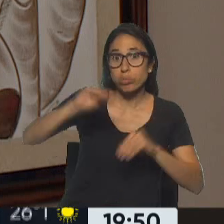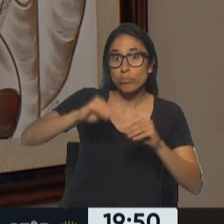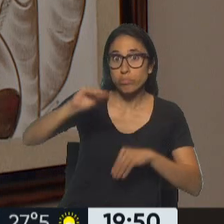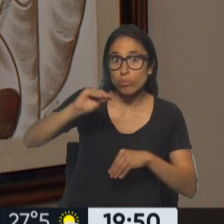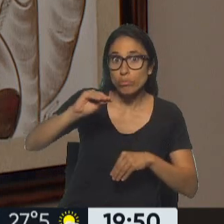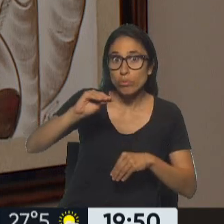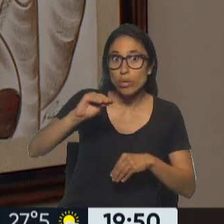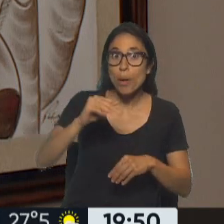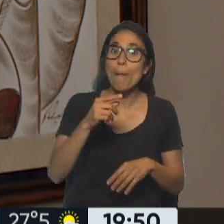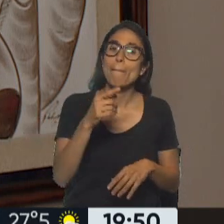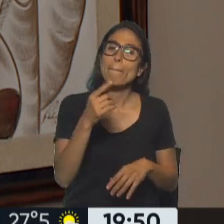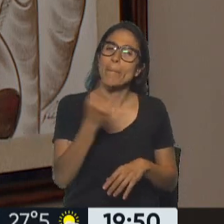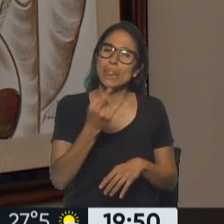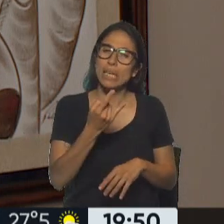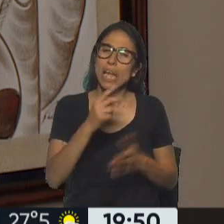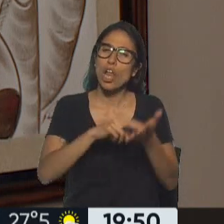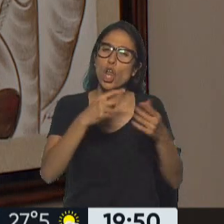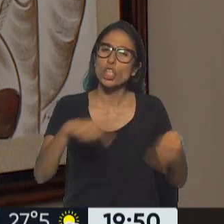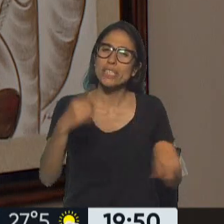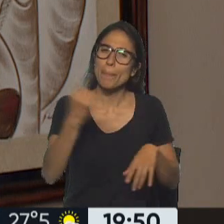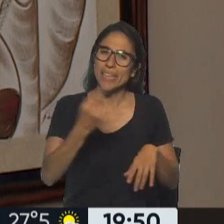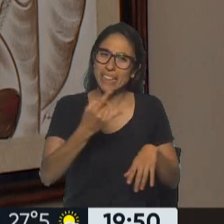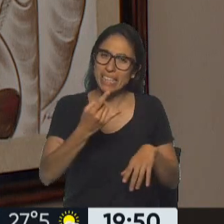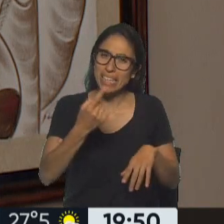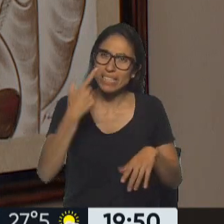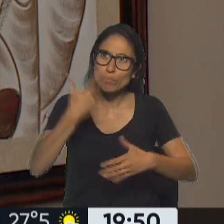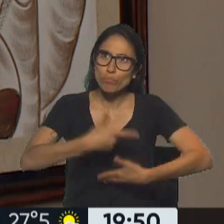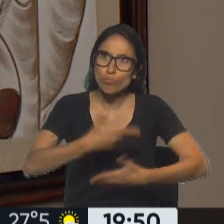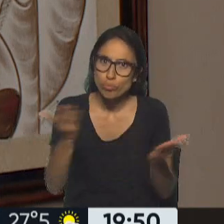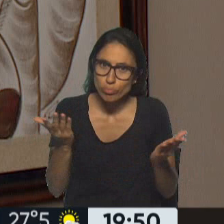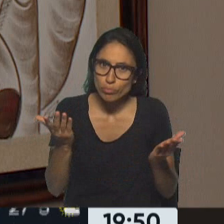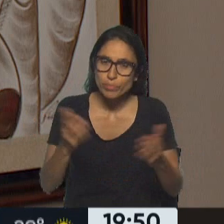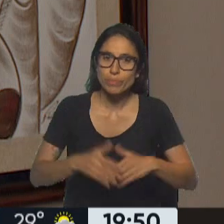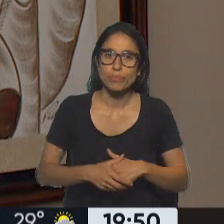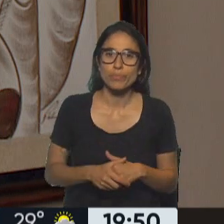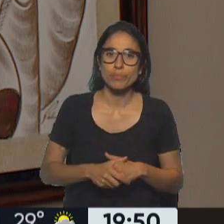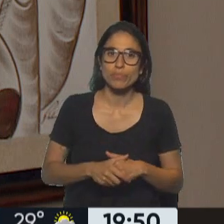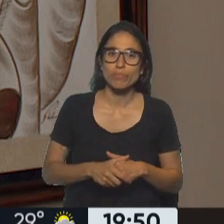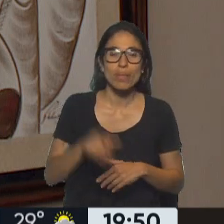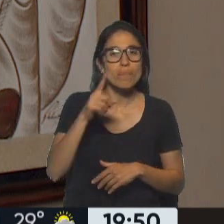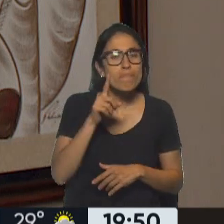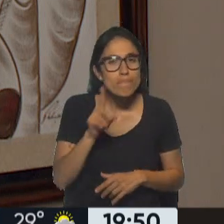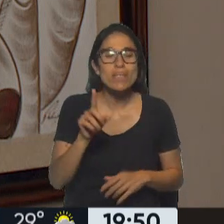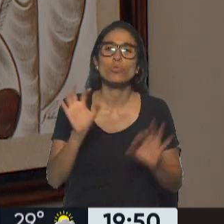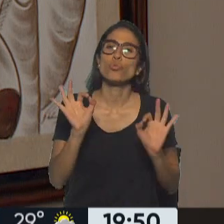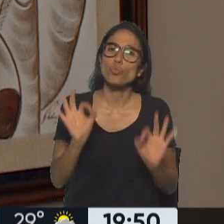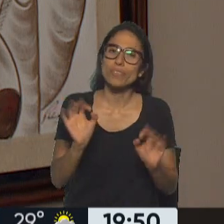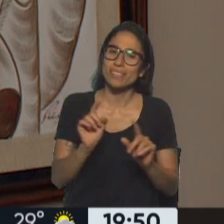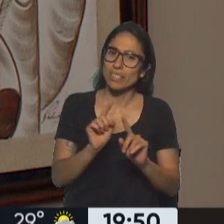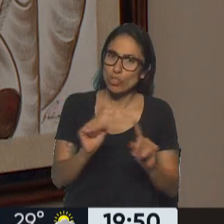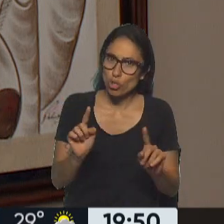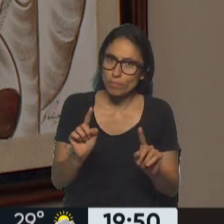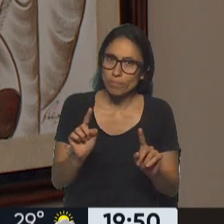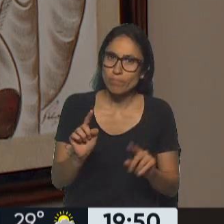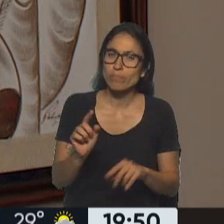Pero llegó un momento en que me di cuenta que no alcanzaba Sí de hecho hace unos años salió un estudio del mit que dice que